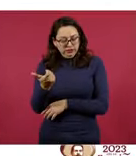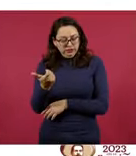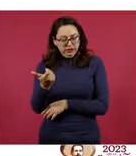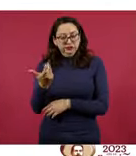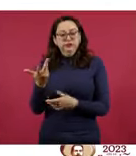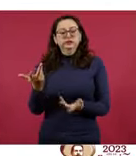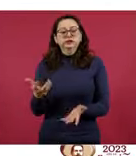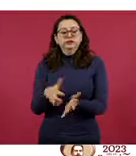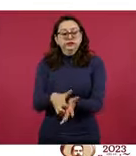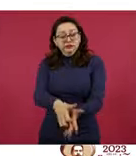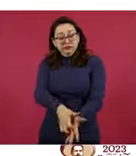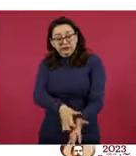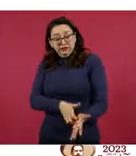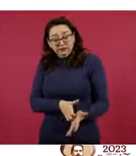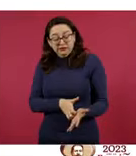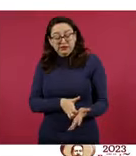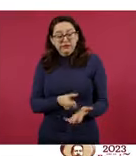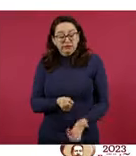un ahorro debido